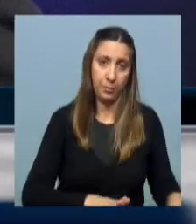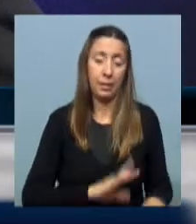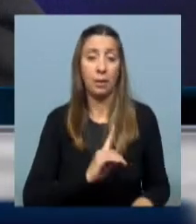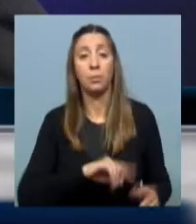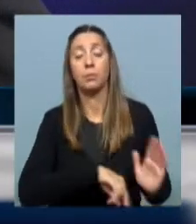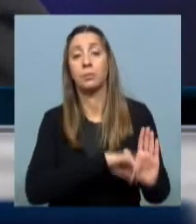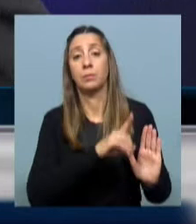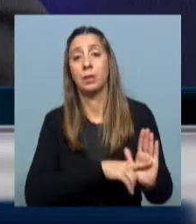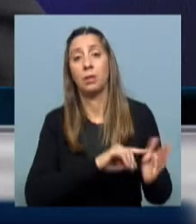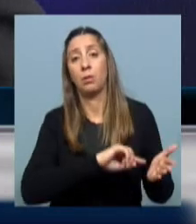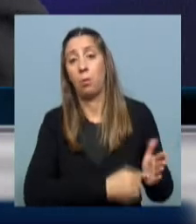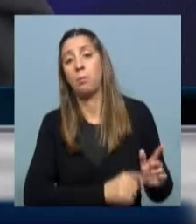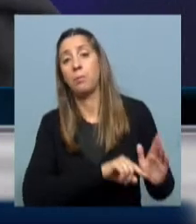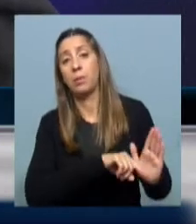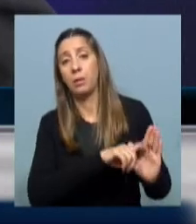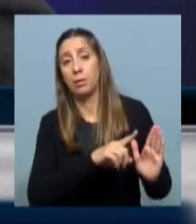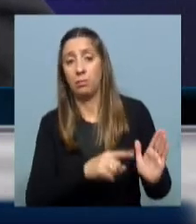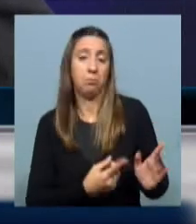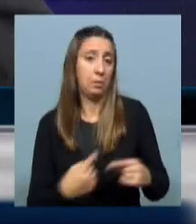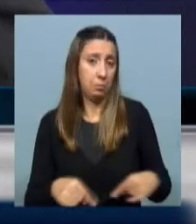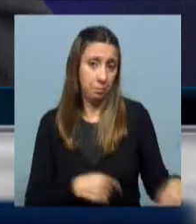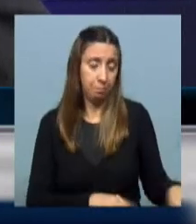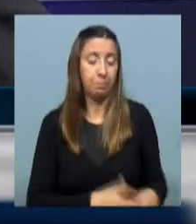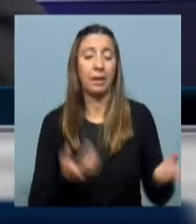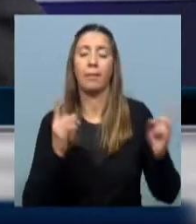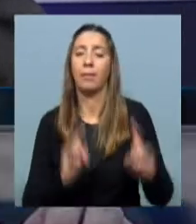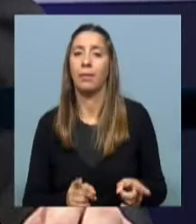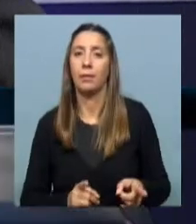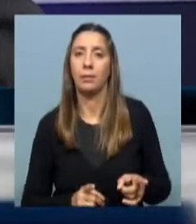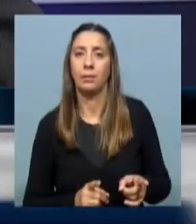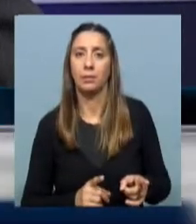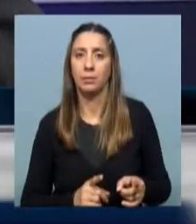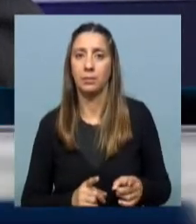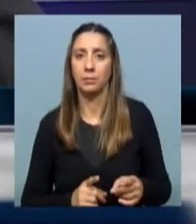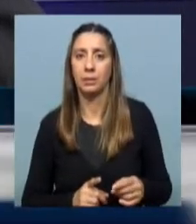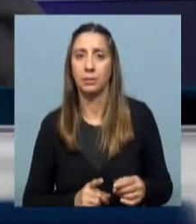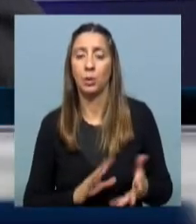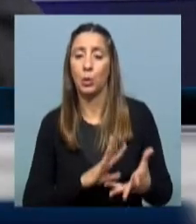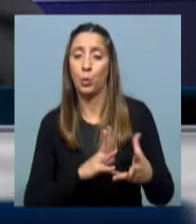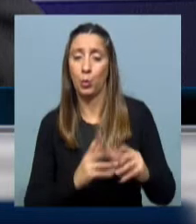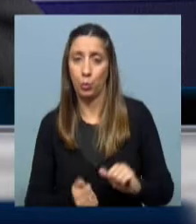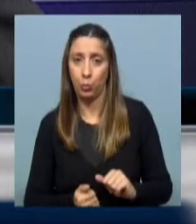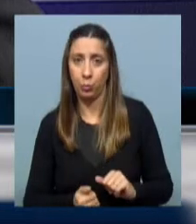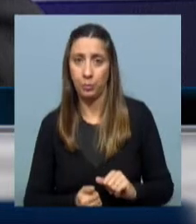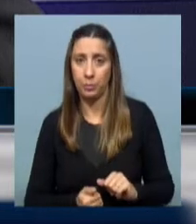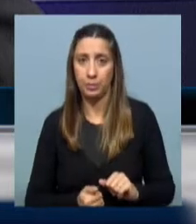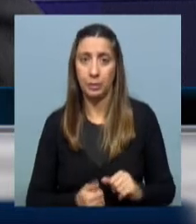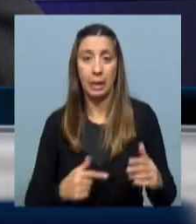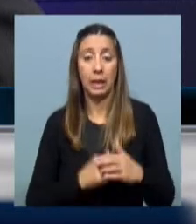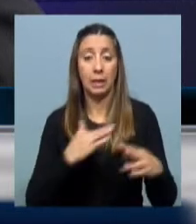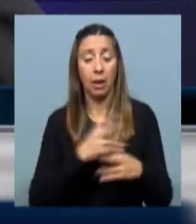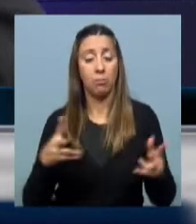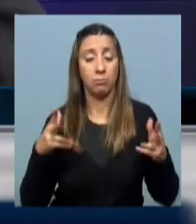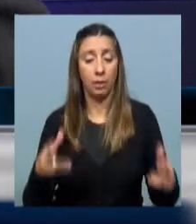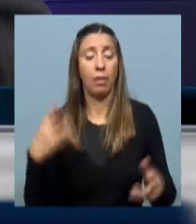Algunos en la ciudad de San Luis y otros en la ciudad de La Punta. También se dispuso un sistema de cortes de tránsito